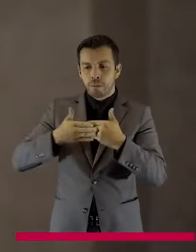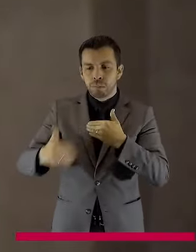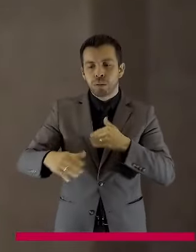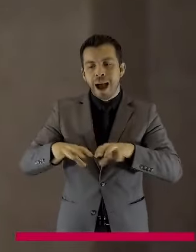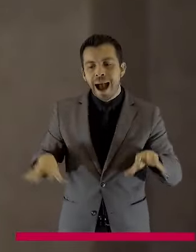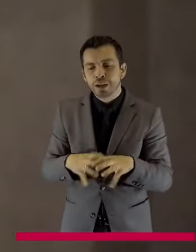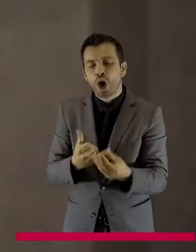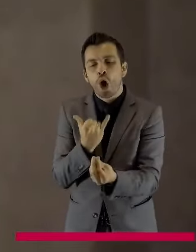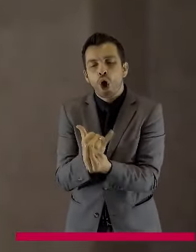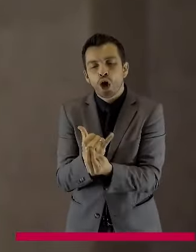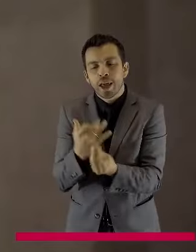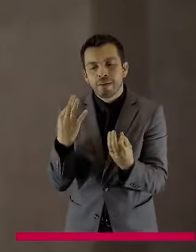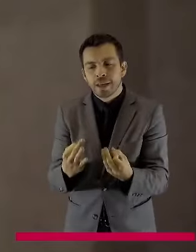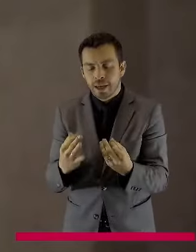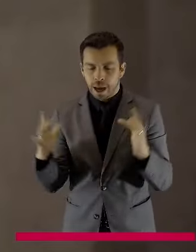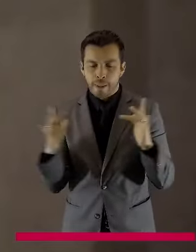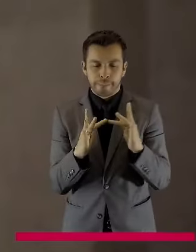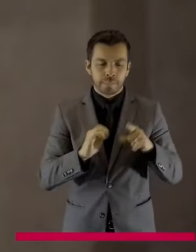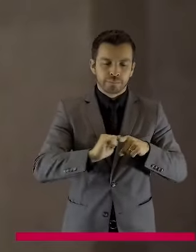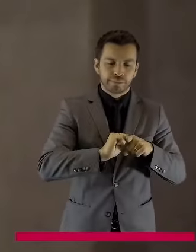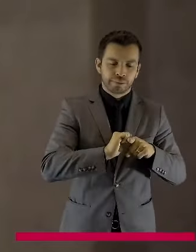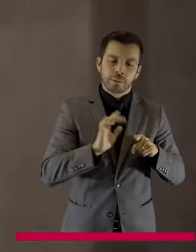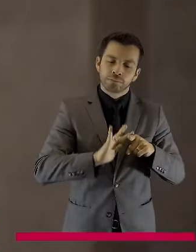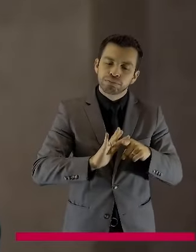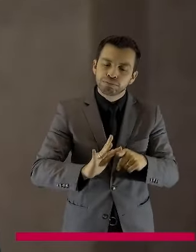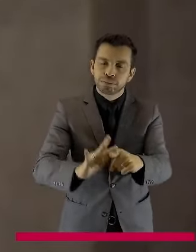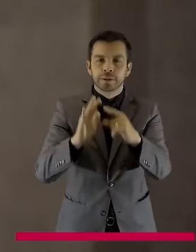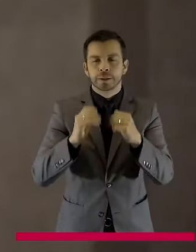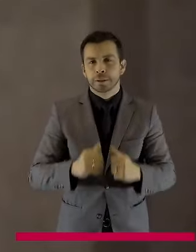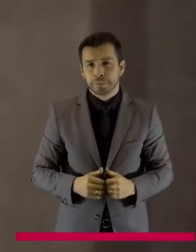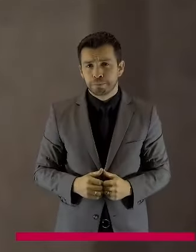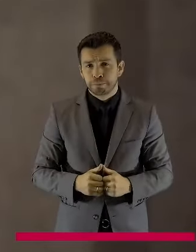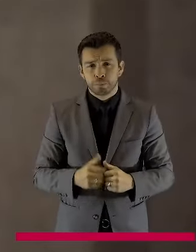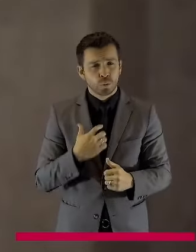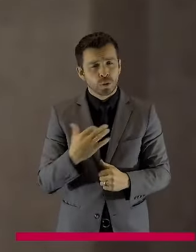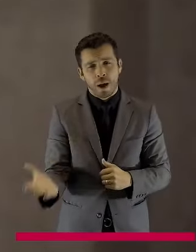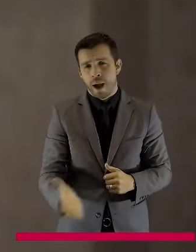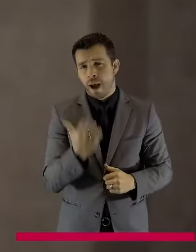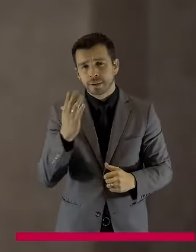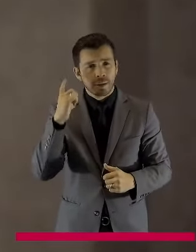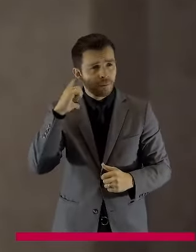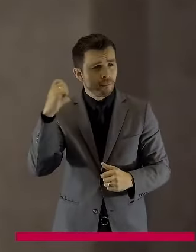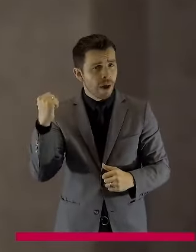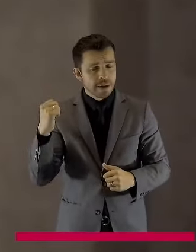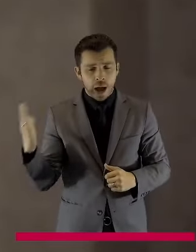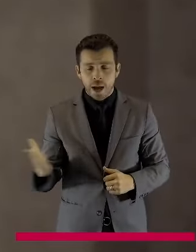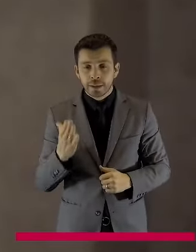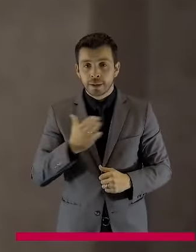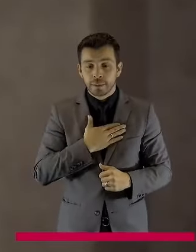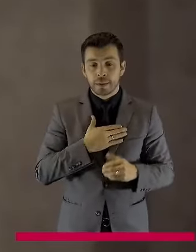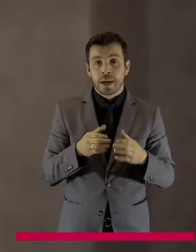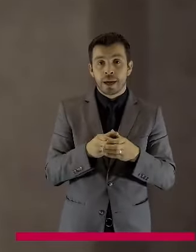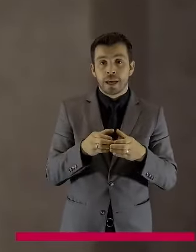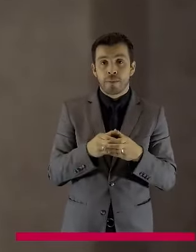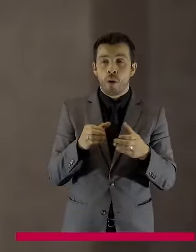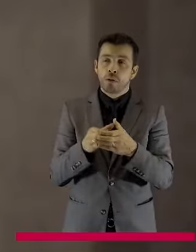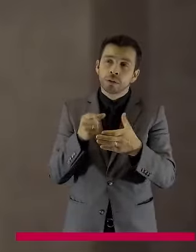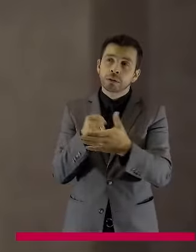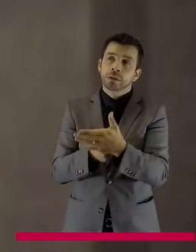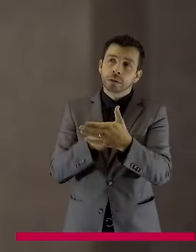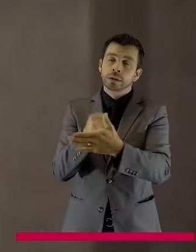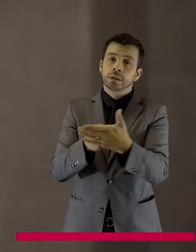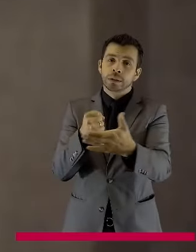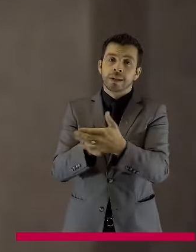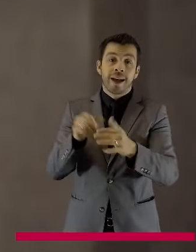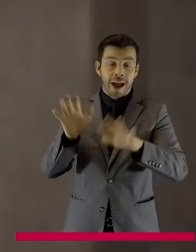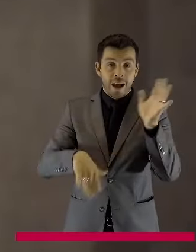acciones concretas para este plan. Yo soy muy insistente con mi equipo, porque a veces uno